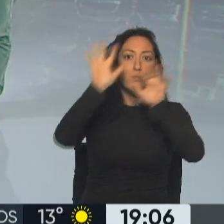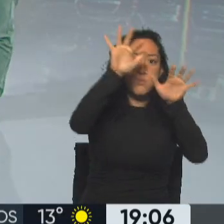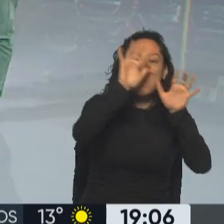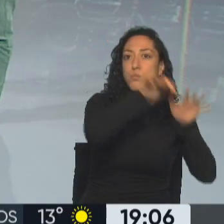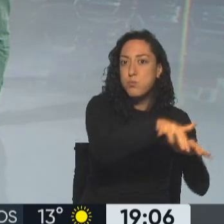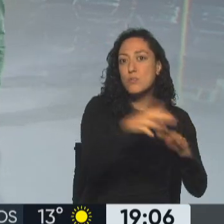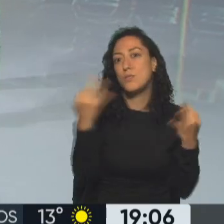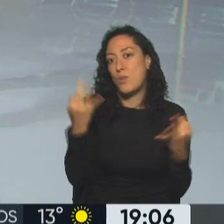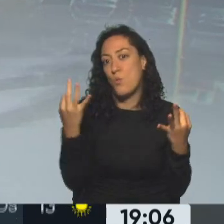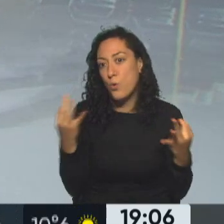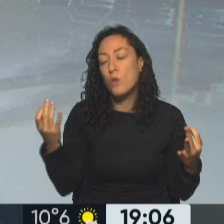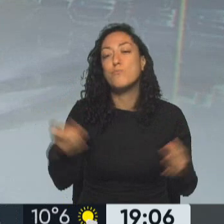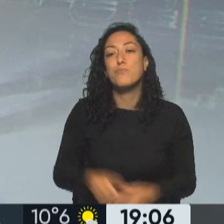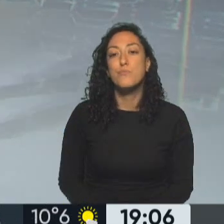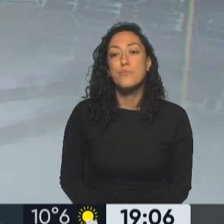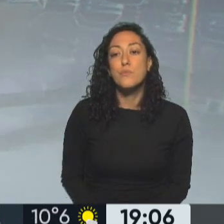Bueno,